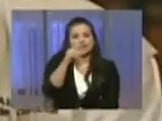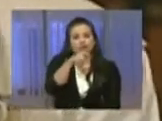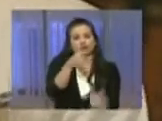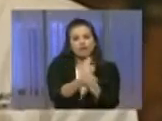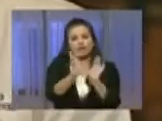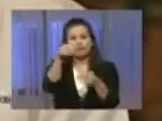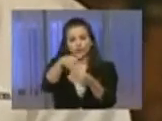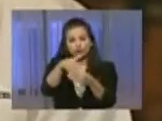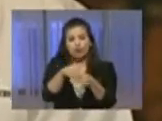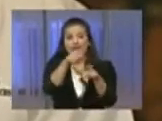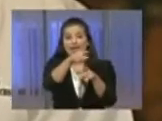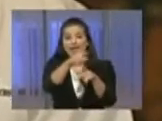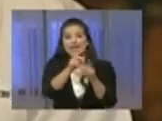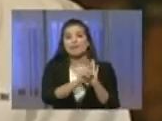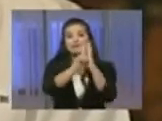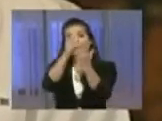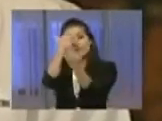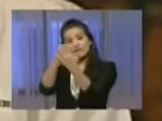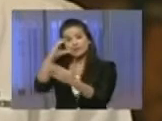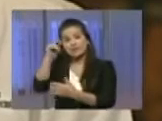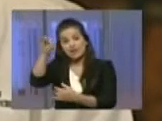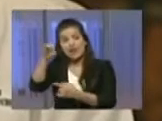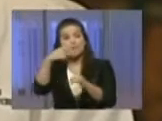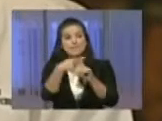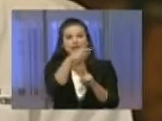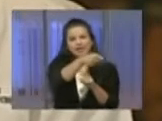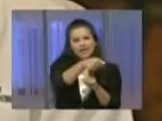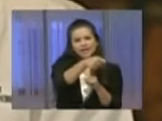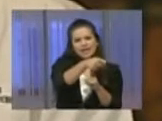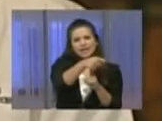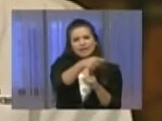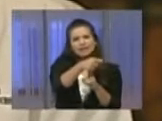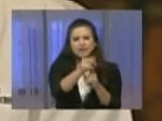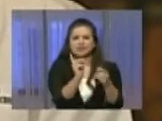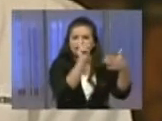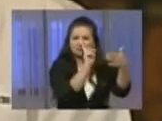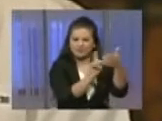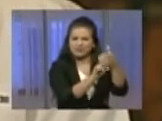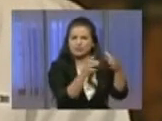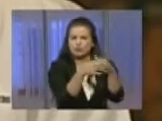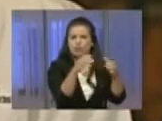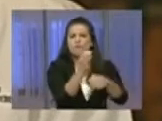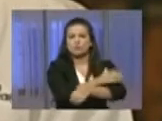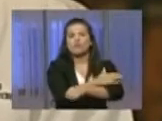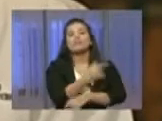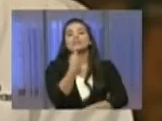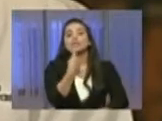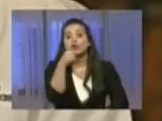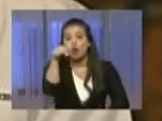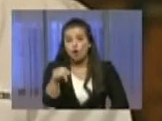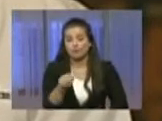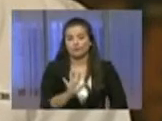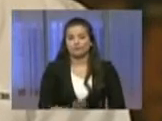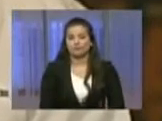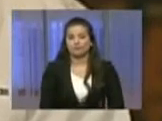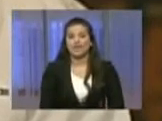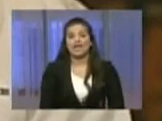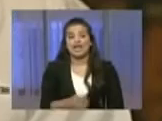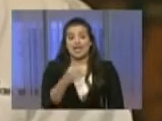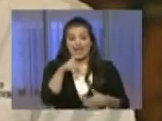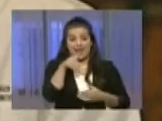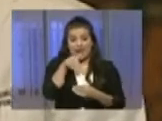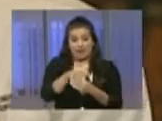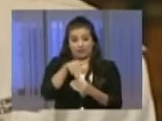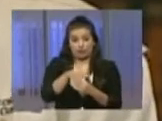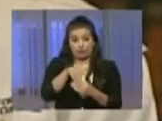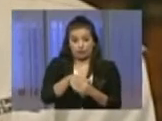electoral y ahora ante el Consejo Nacional electoral dice esta Perla ninguna elección y aquí